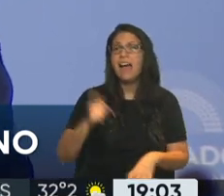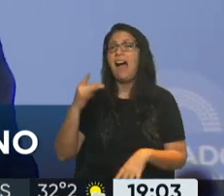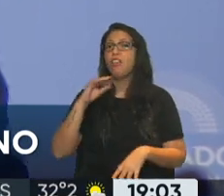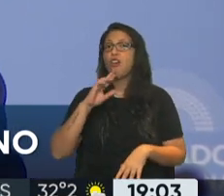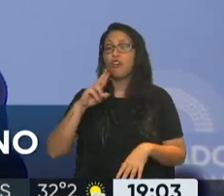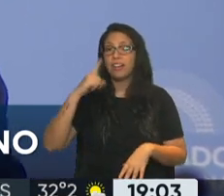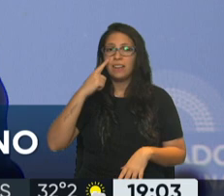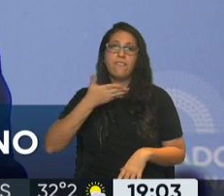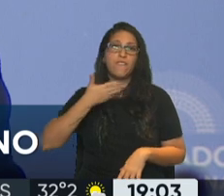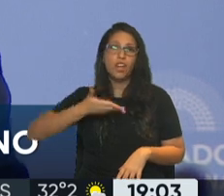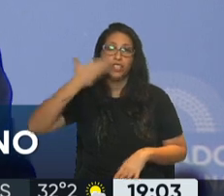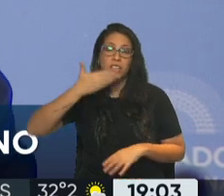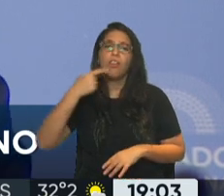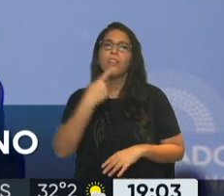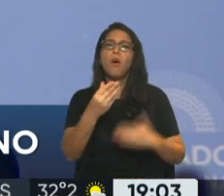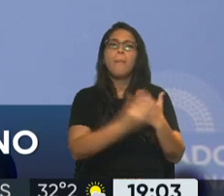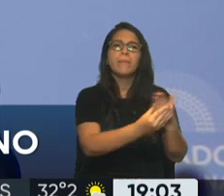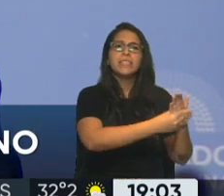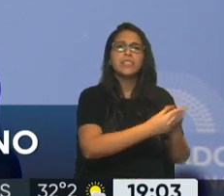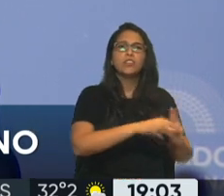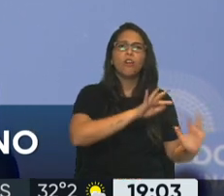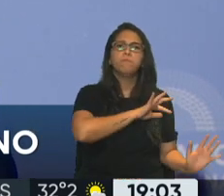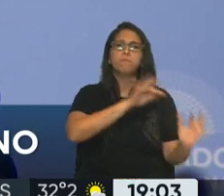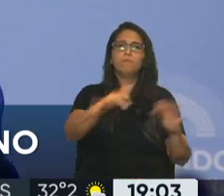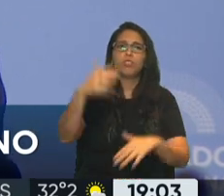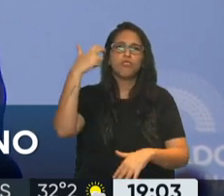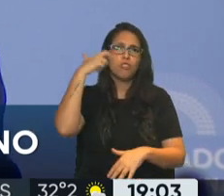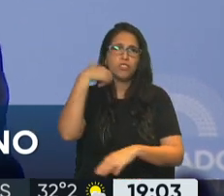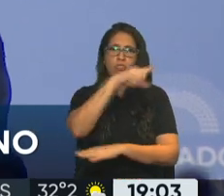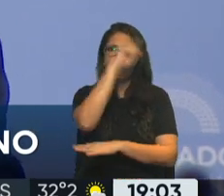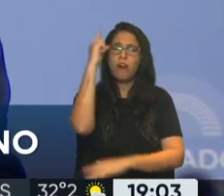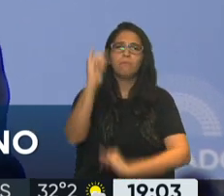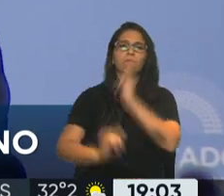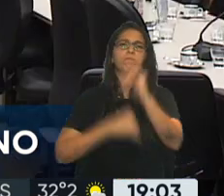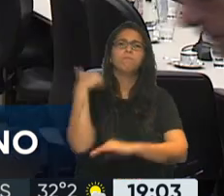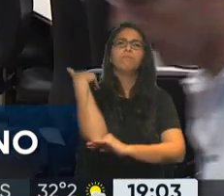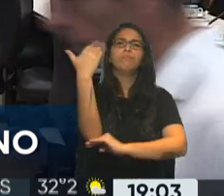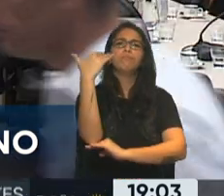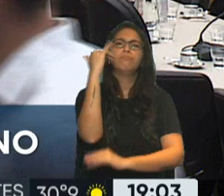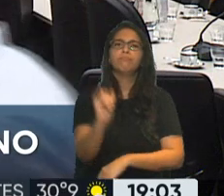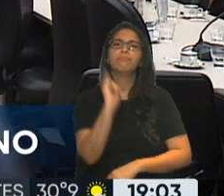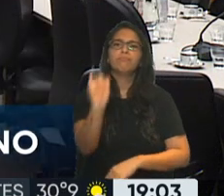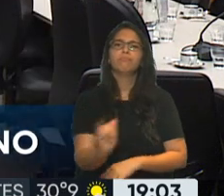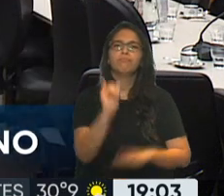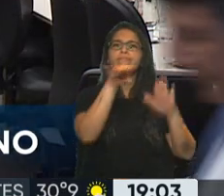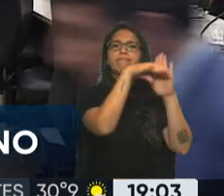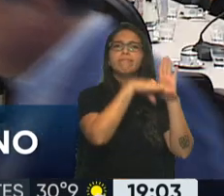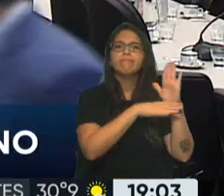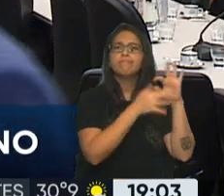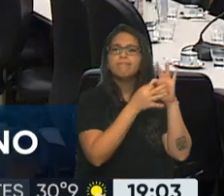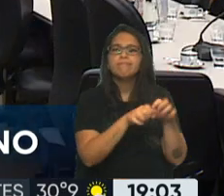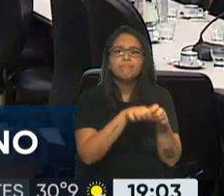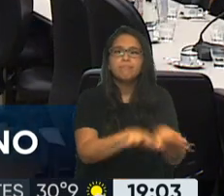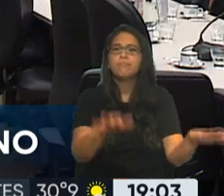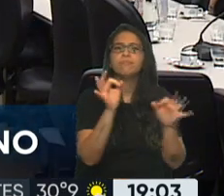esta mañana confirmó que los ministros Irán al congreso nacional a exponer sobre los alcances de la iniciativa El proyecto